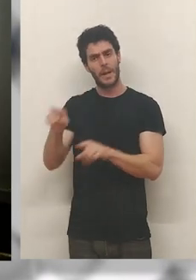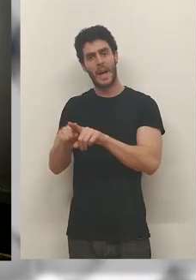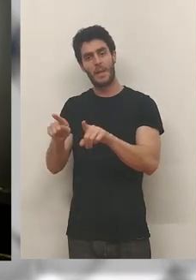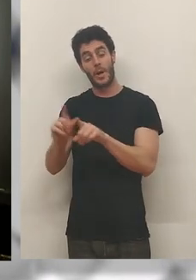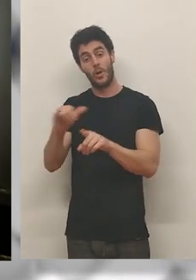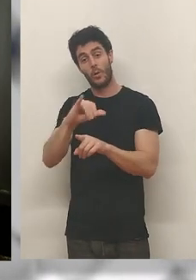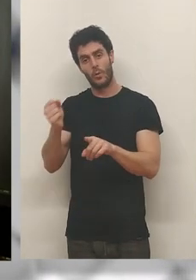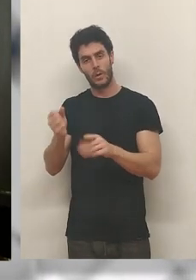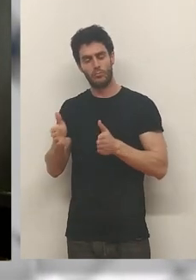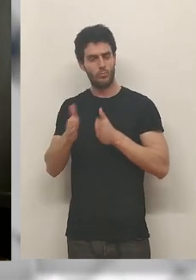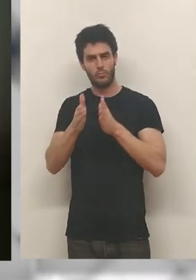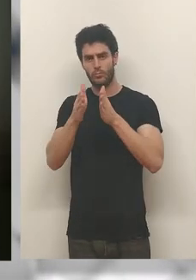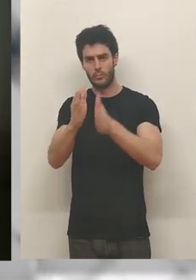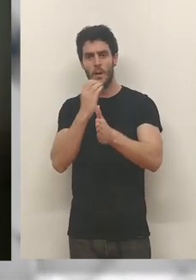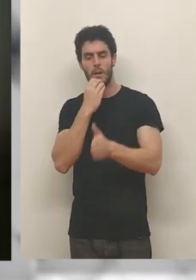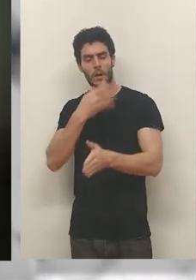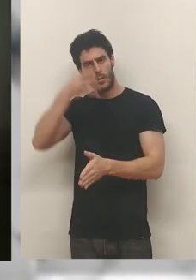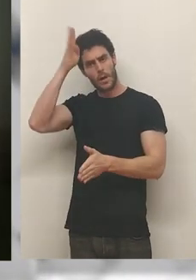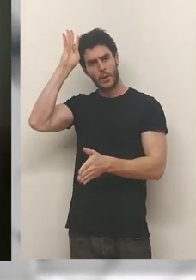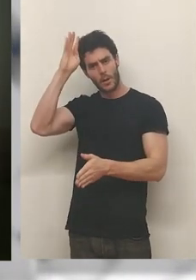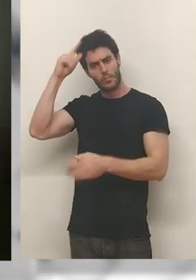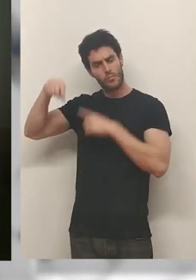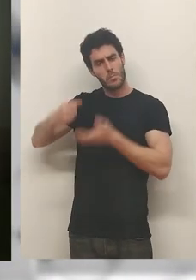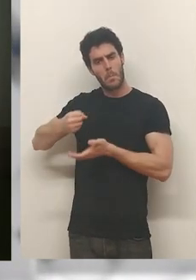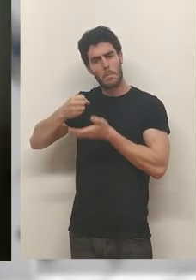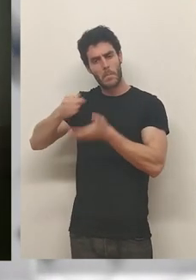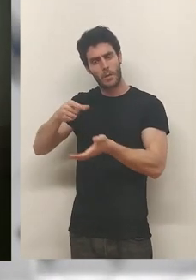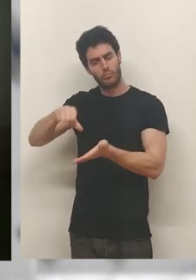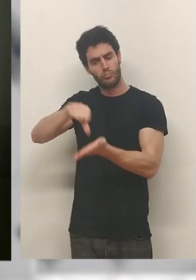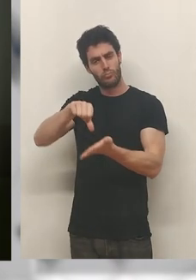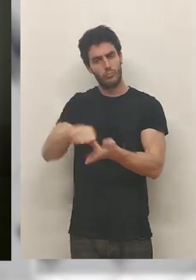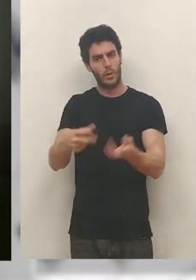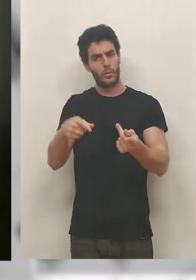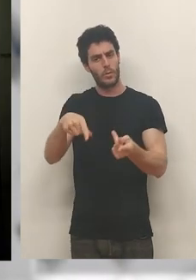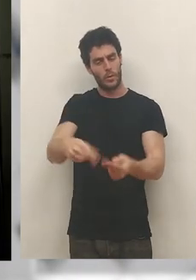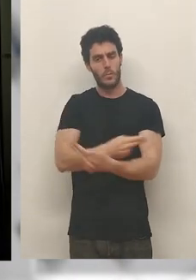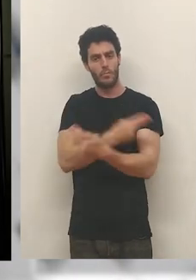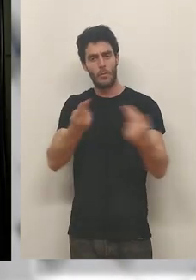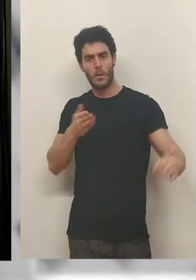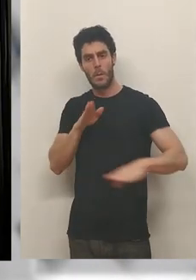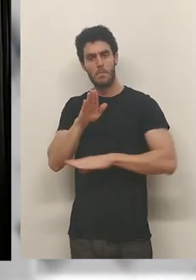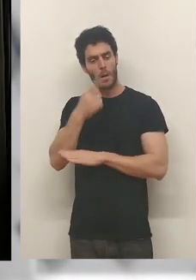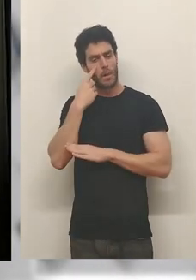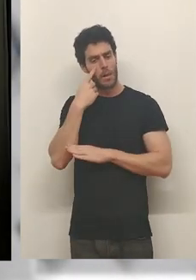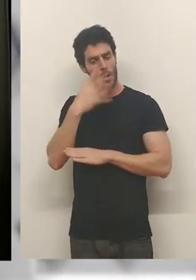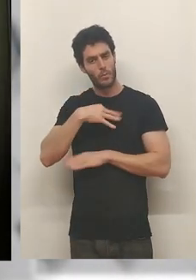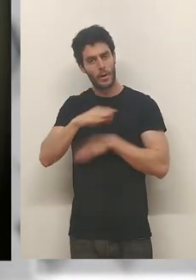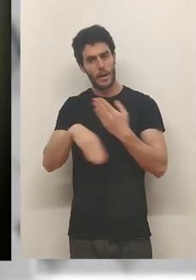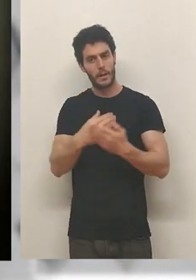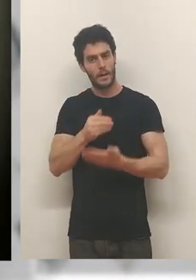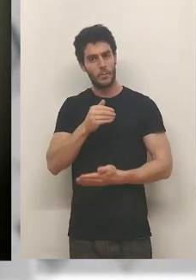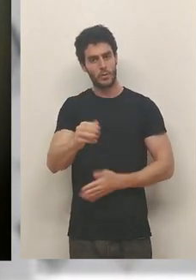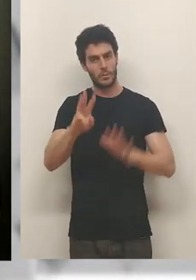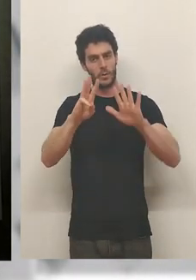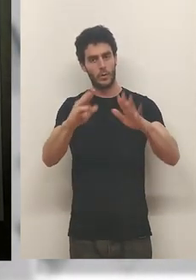del Uyar. Se trata de un recorrido por el legado grecolatino que todavía perdura en la ciudad. La muestra, que hoy se ha abierto al público, se podrá